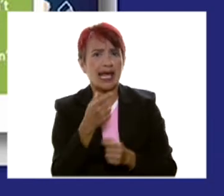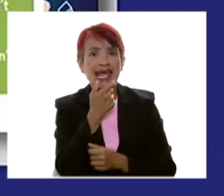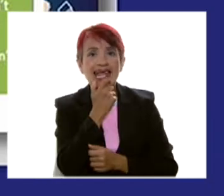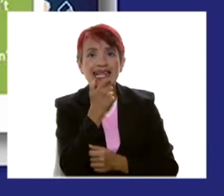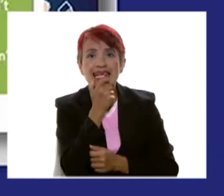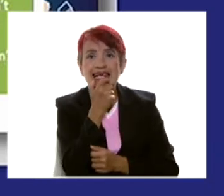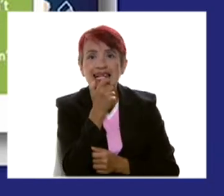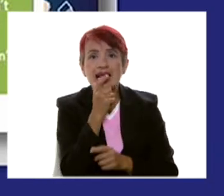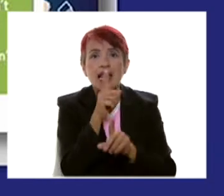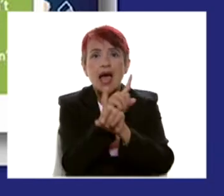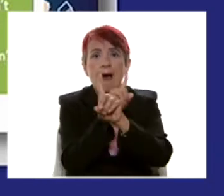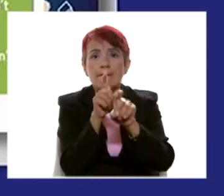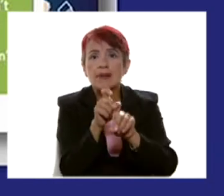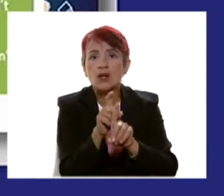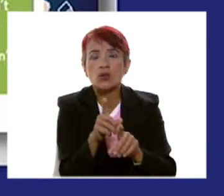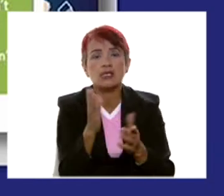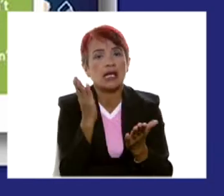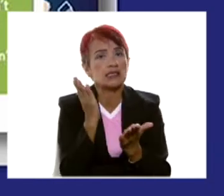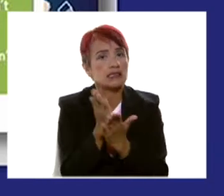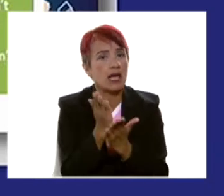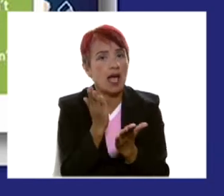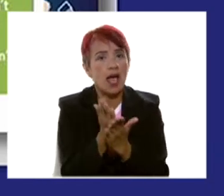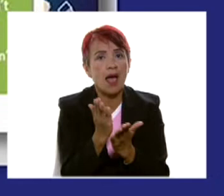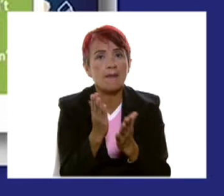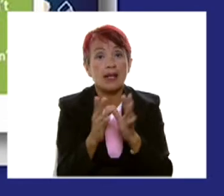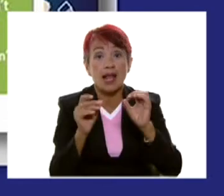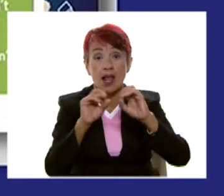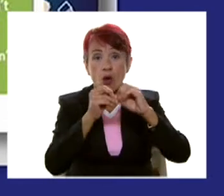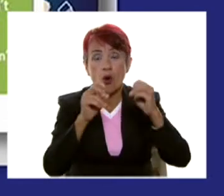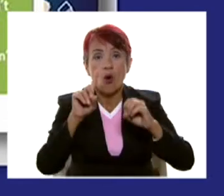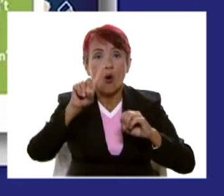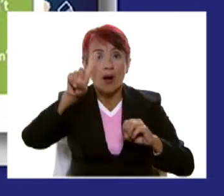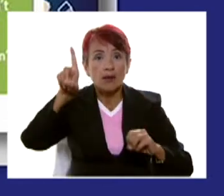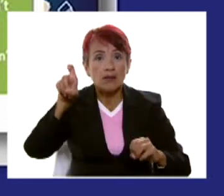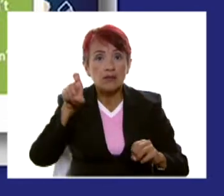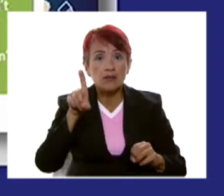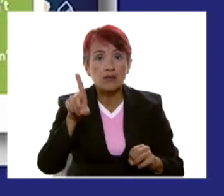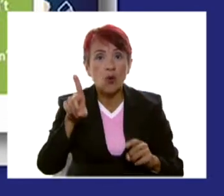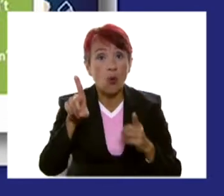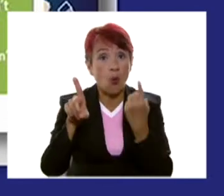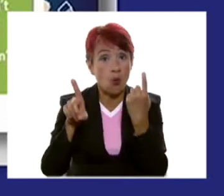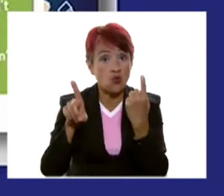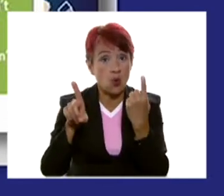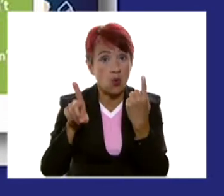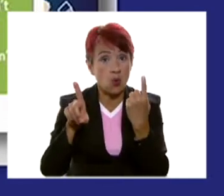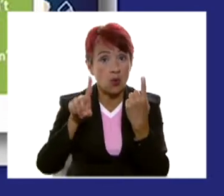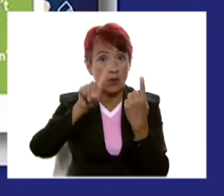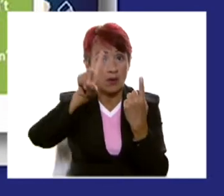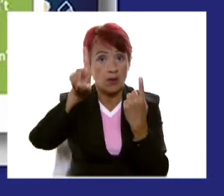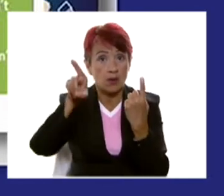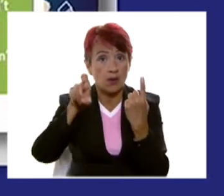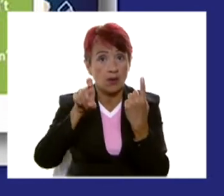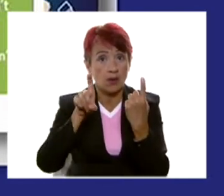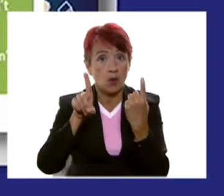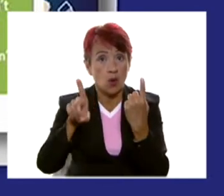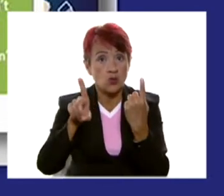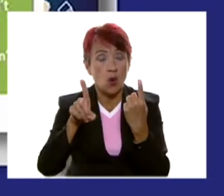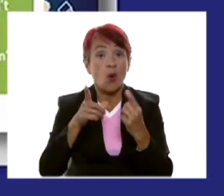las preguntas siempre cierran con un signo de interrogación, uno solo al principio. En español debemos de usar los dos,